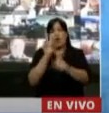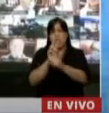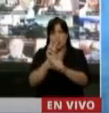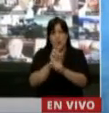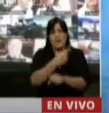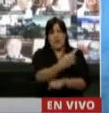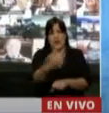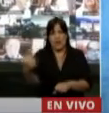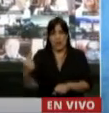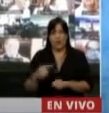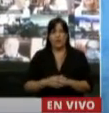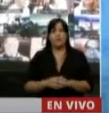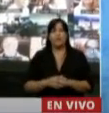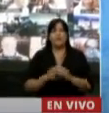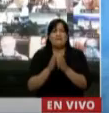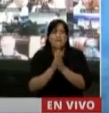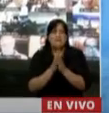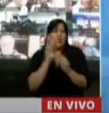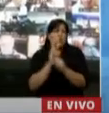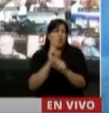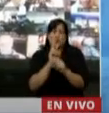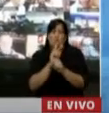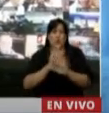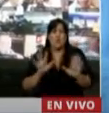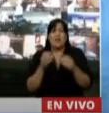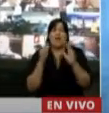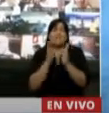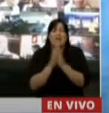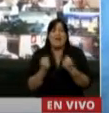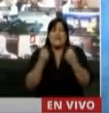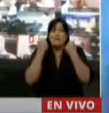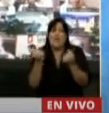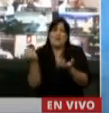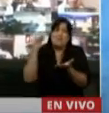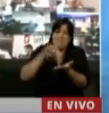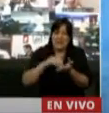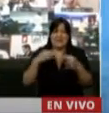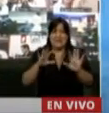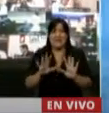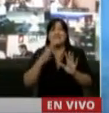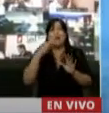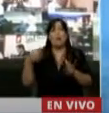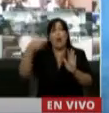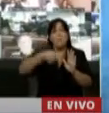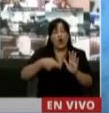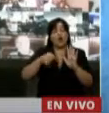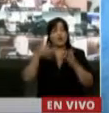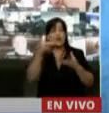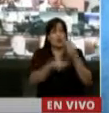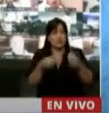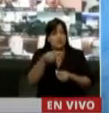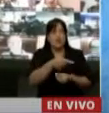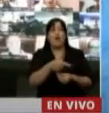sanción a esta ley que pretende recaudar 300.000 millones de pesos con